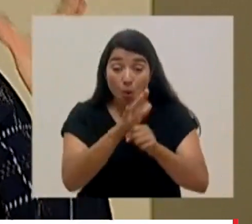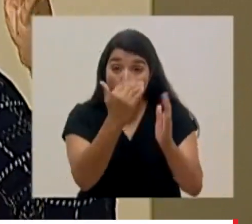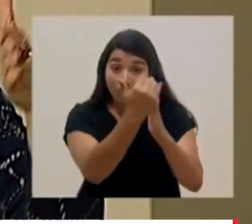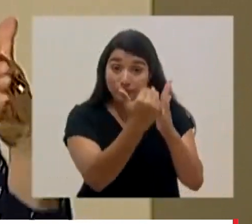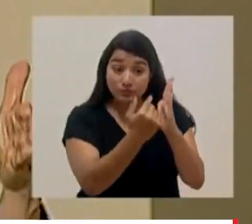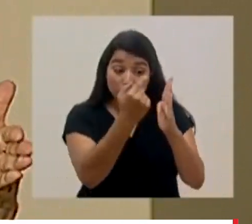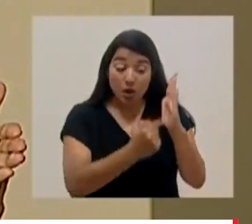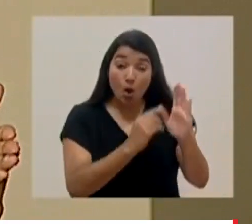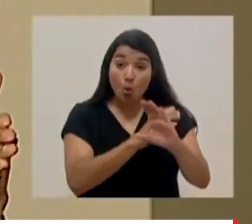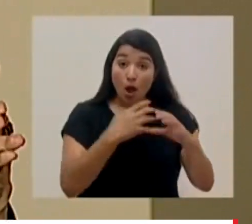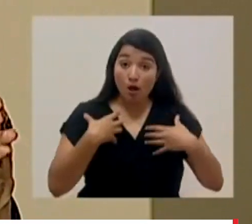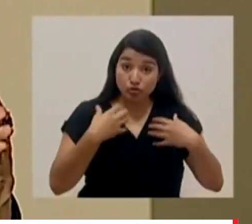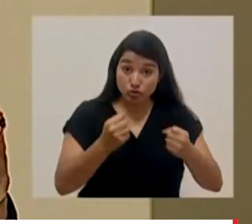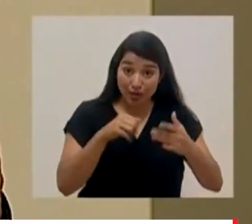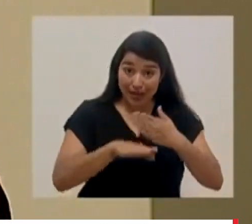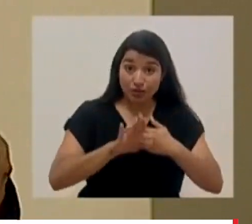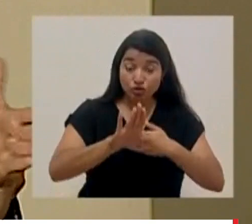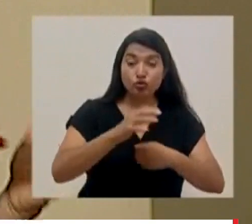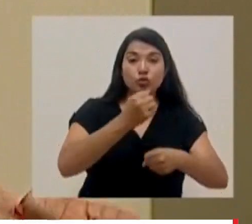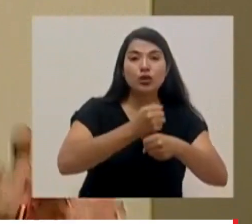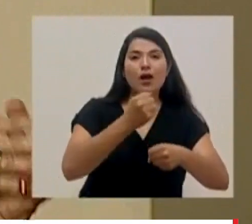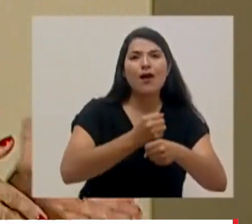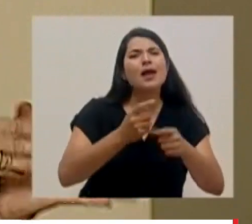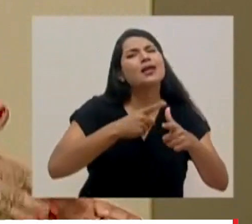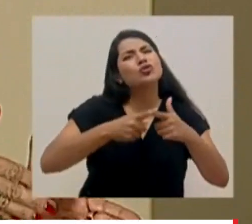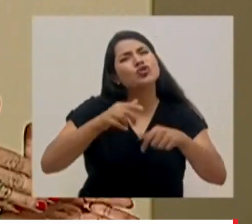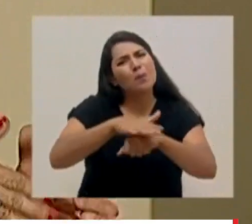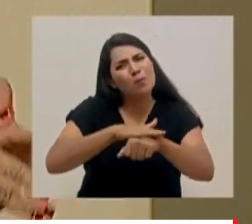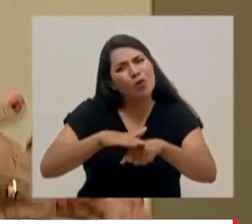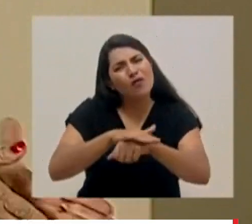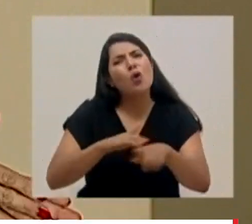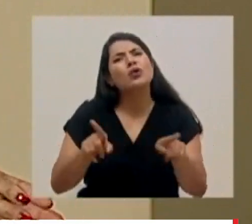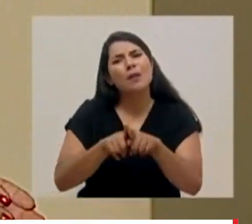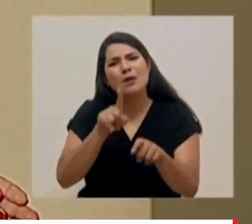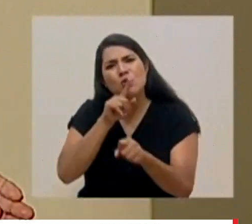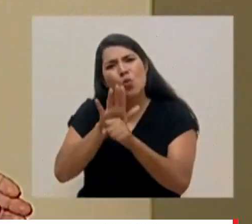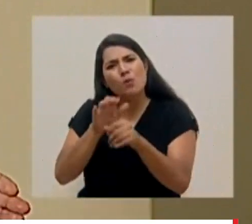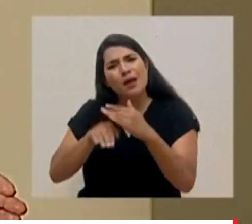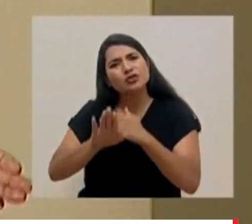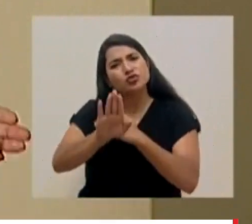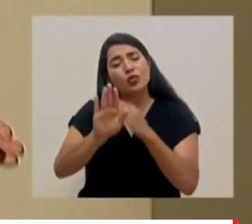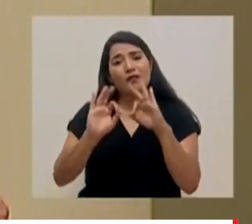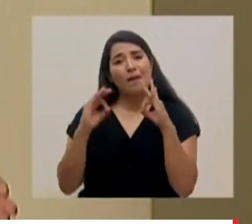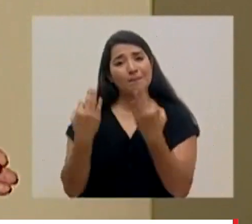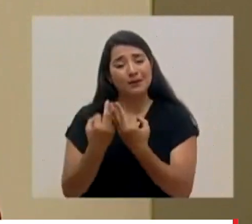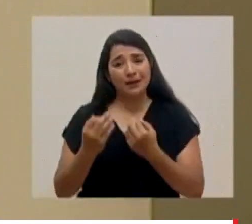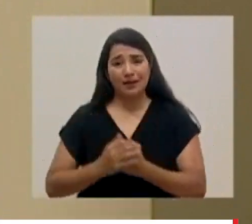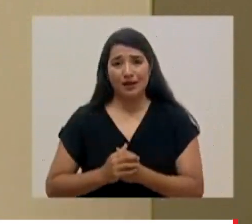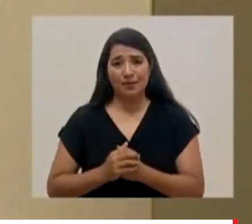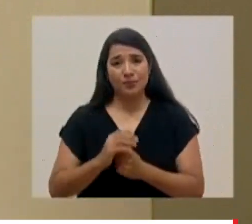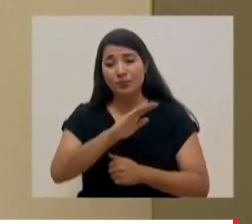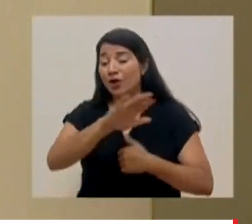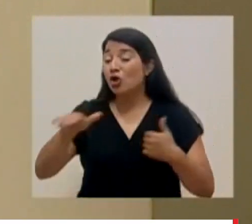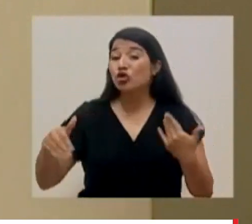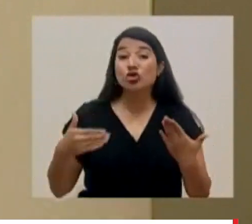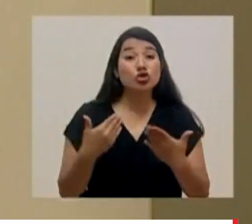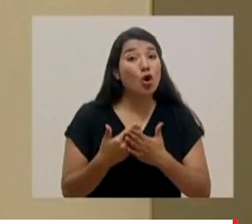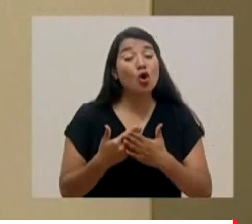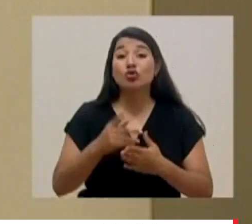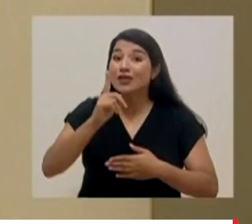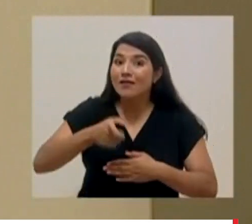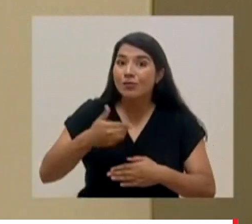protocolo de trabajo en su centro de trabajo, por favor cumpla el protocolo de la familia. Todos tenemos que